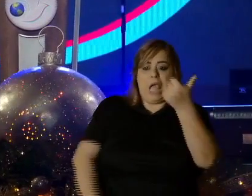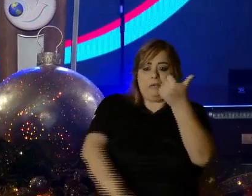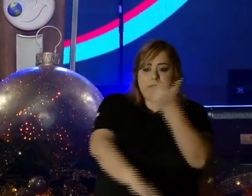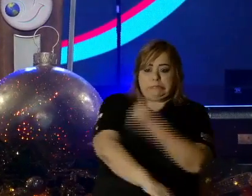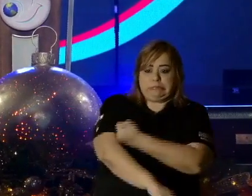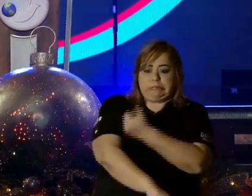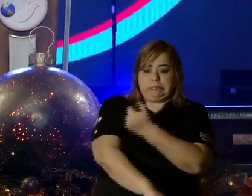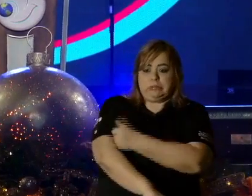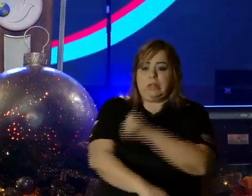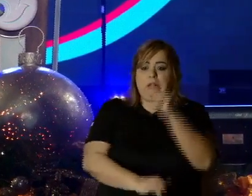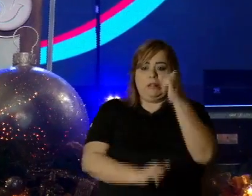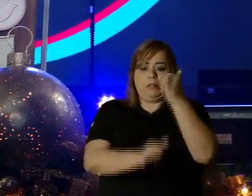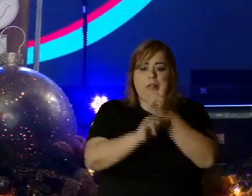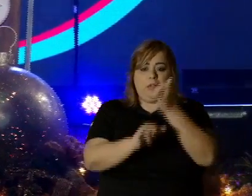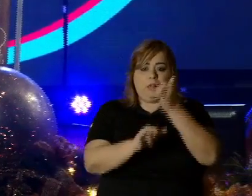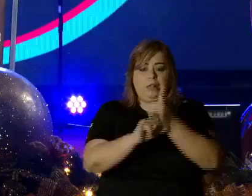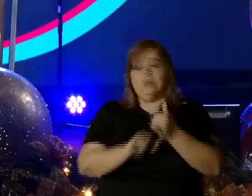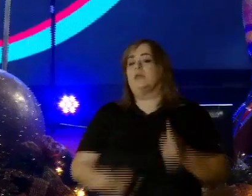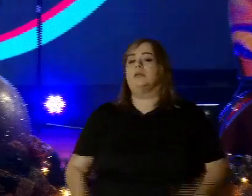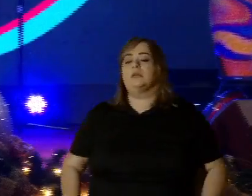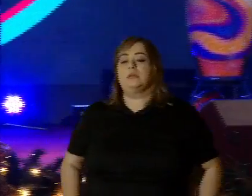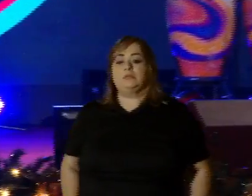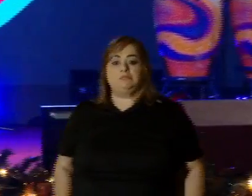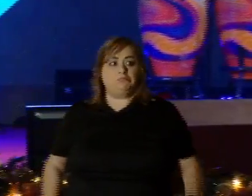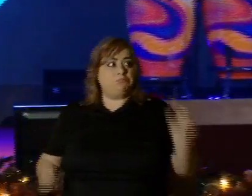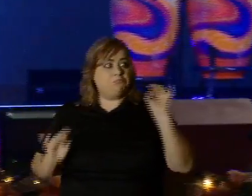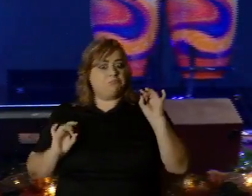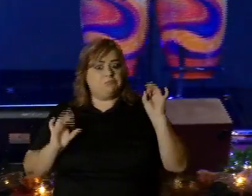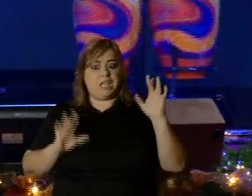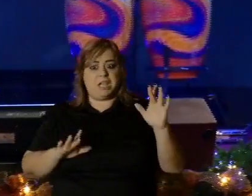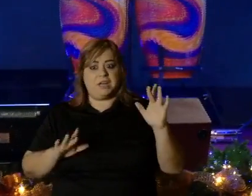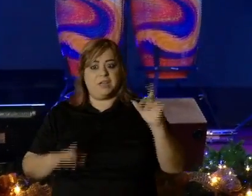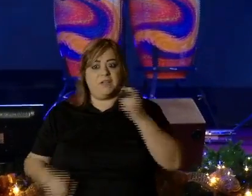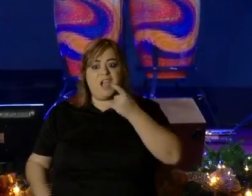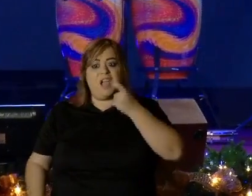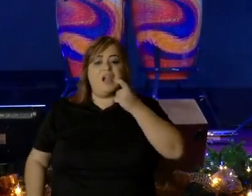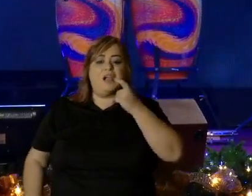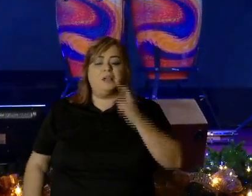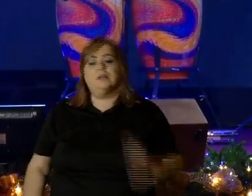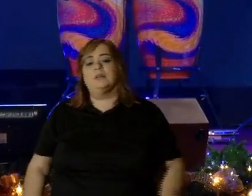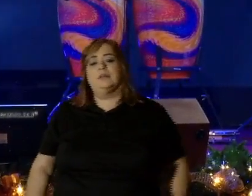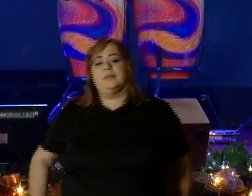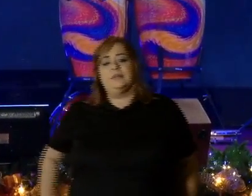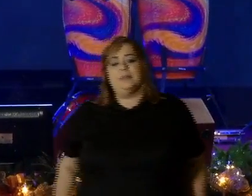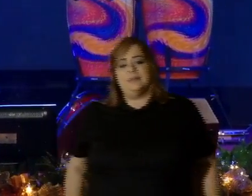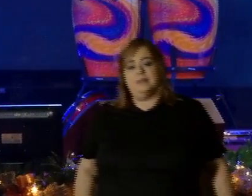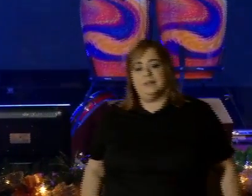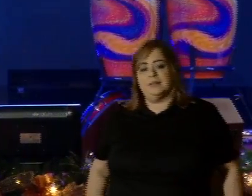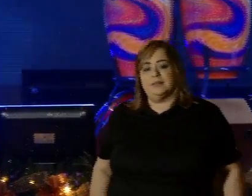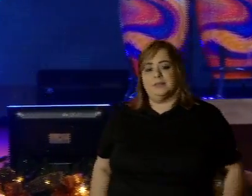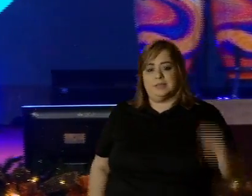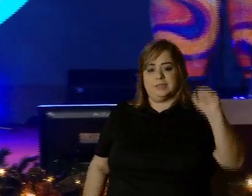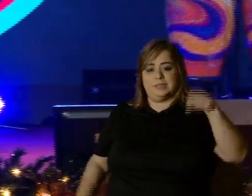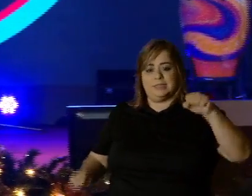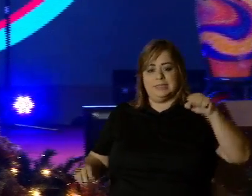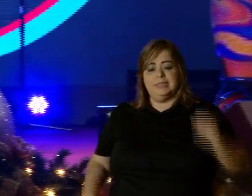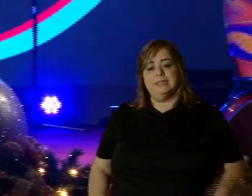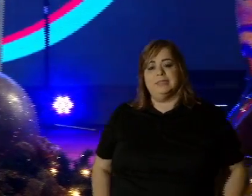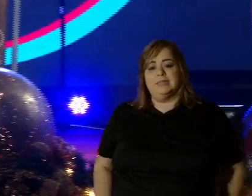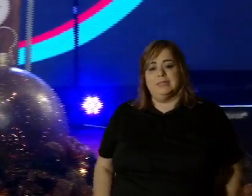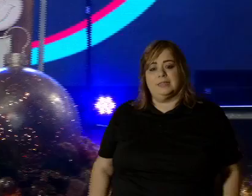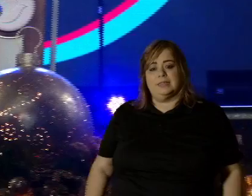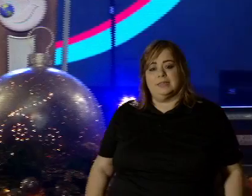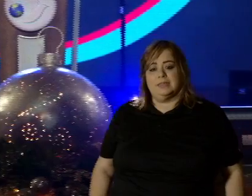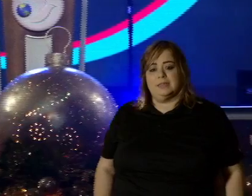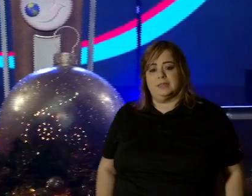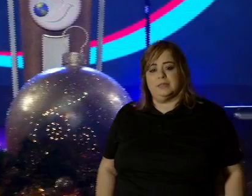hasta alcohol superior 70. Oye, esto eso existe. Sí, debe ser bueno. O